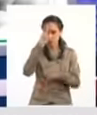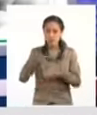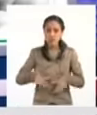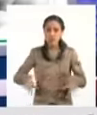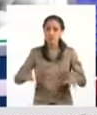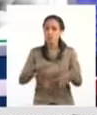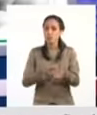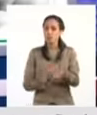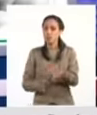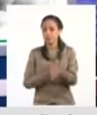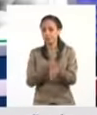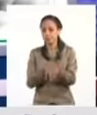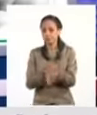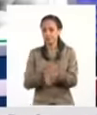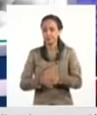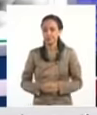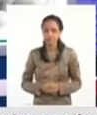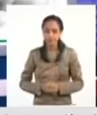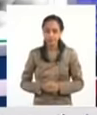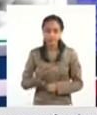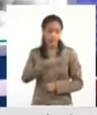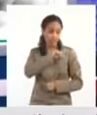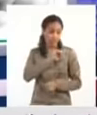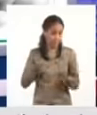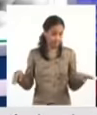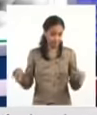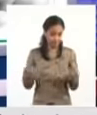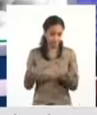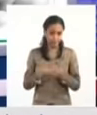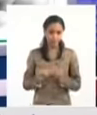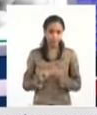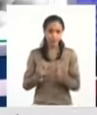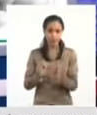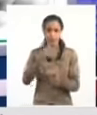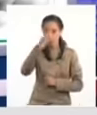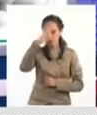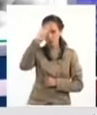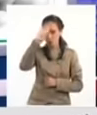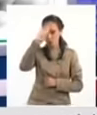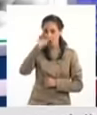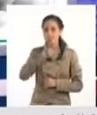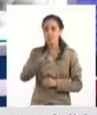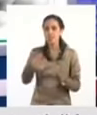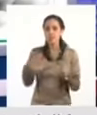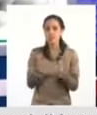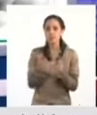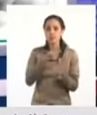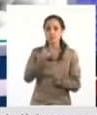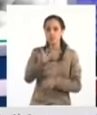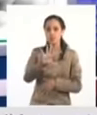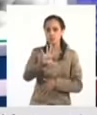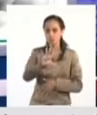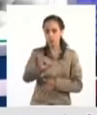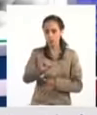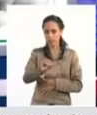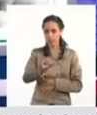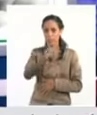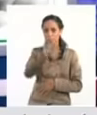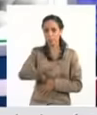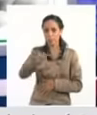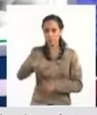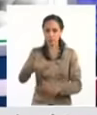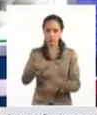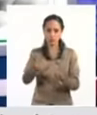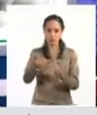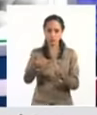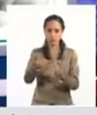nuestro país. Al cierre del día de ayer, la Nación confirma 6.750 pacientes diagnosticados